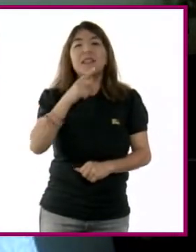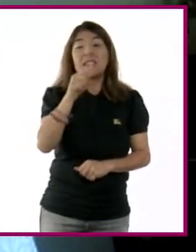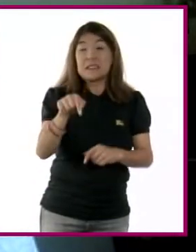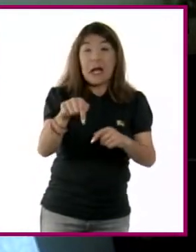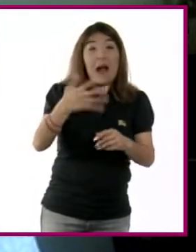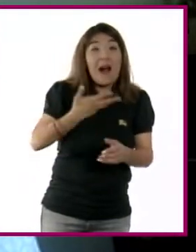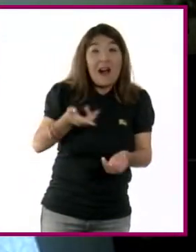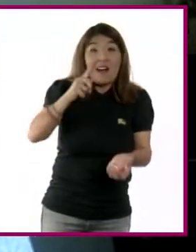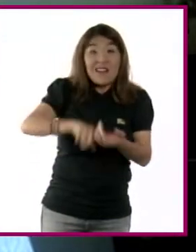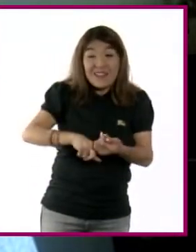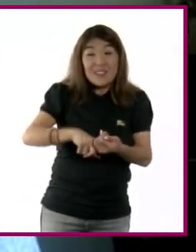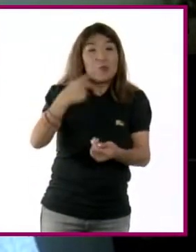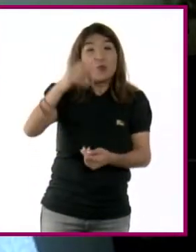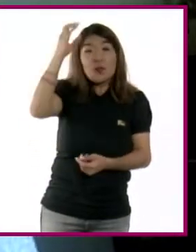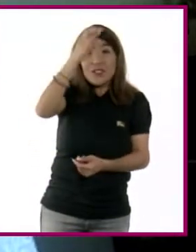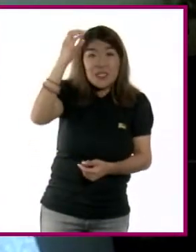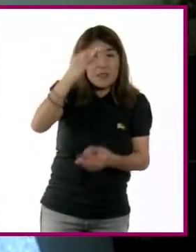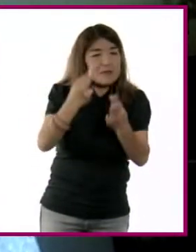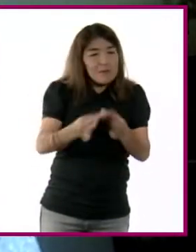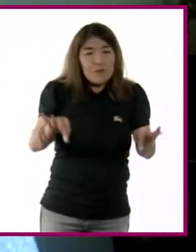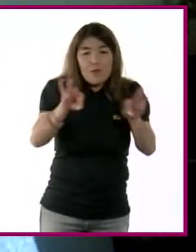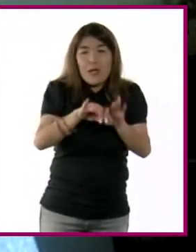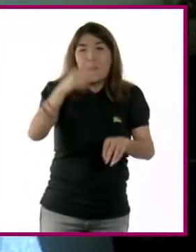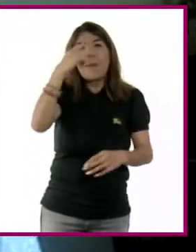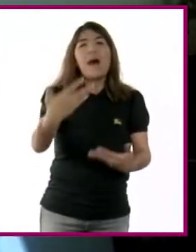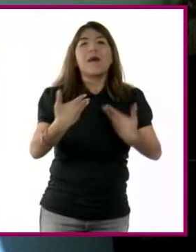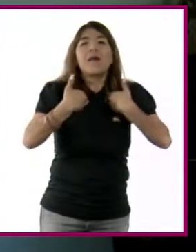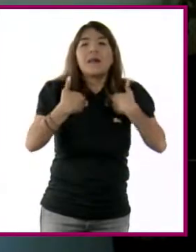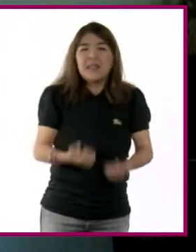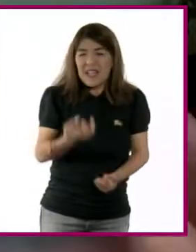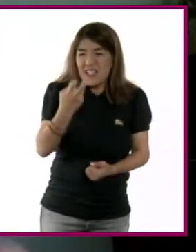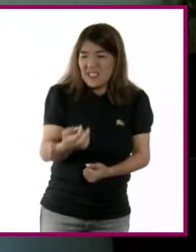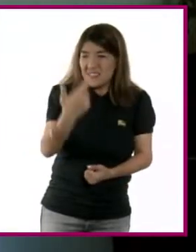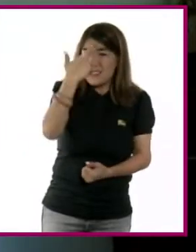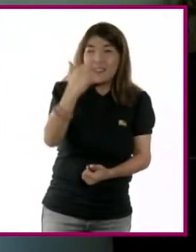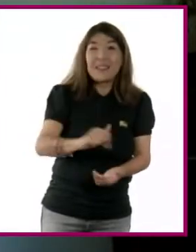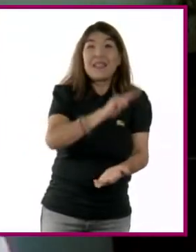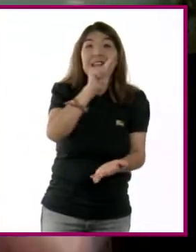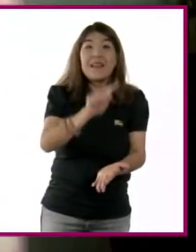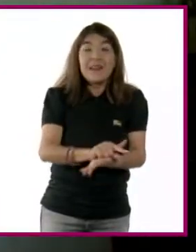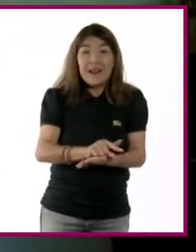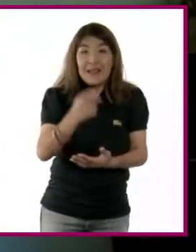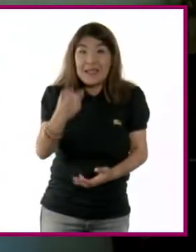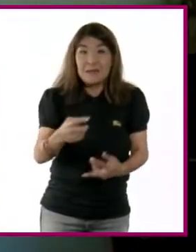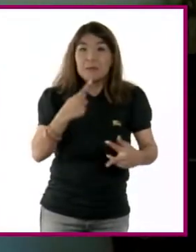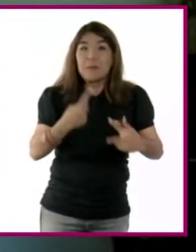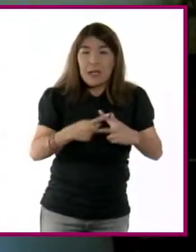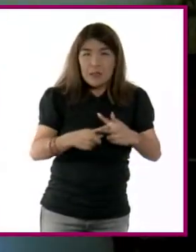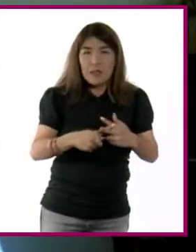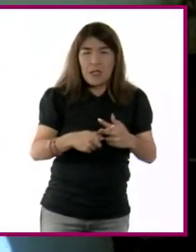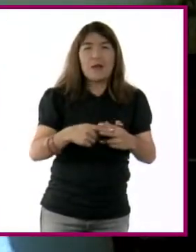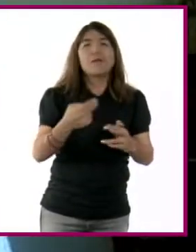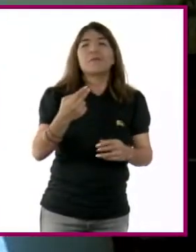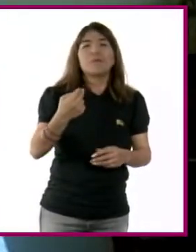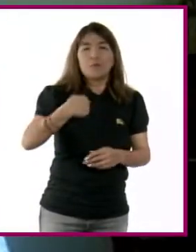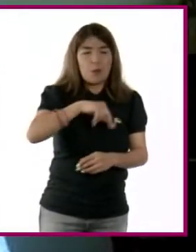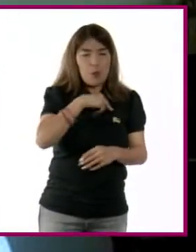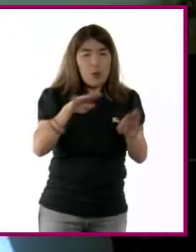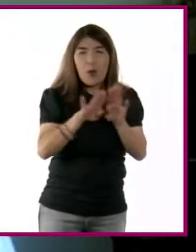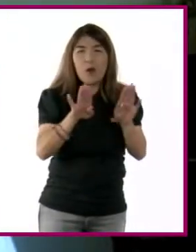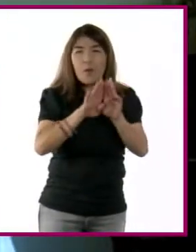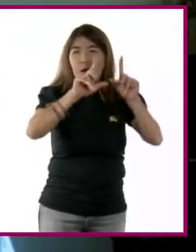leyes necesarias del entendimiento y de la razón. Esto, para nosotros, de una manera simplificada y para ubicarlo en